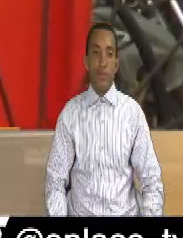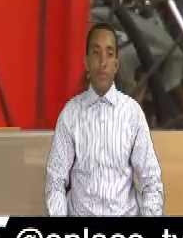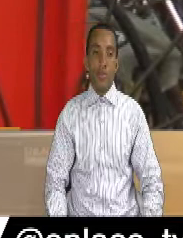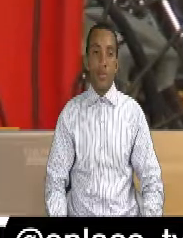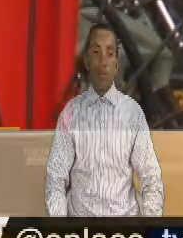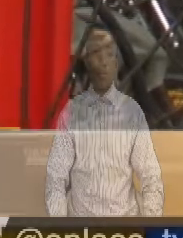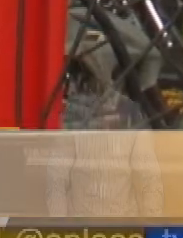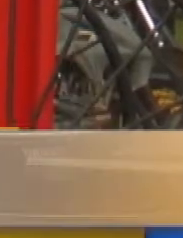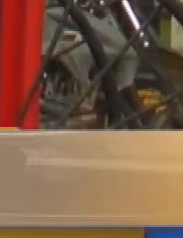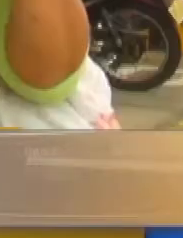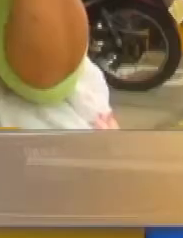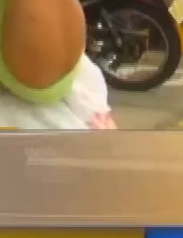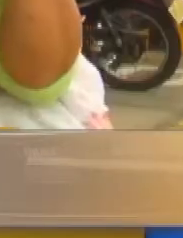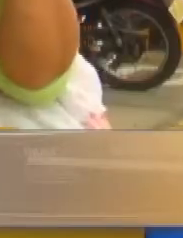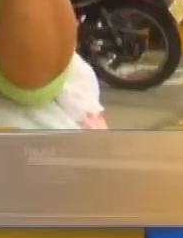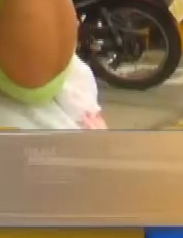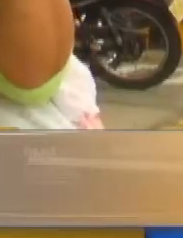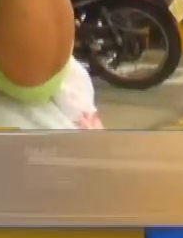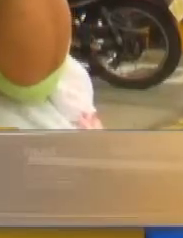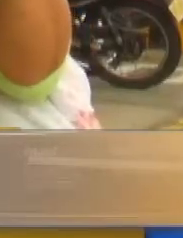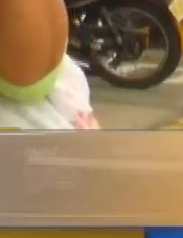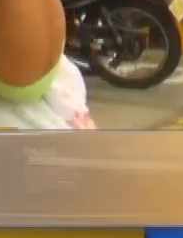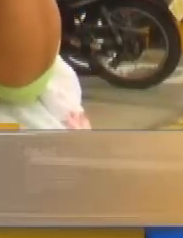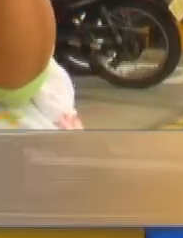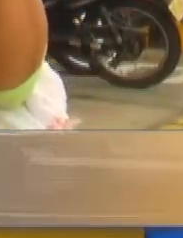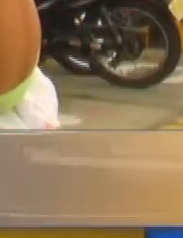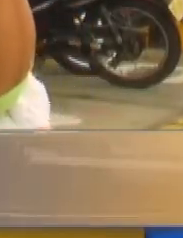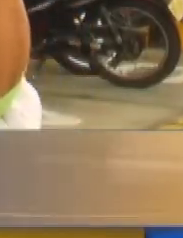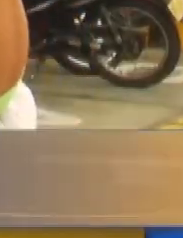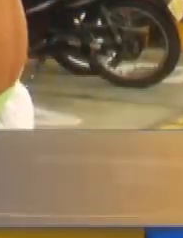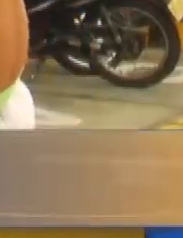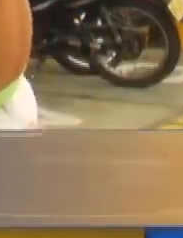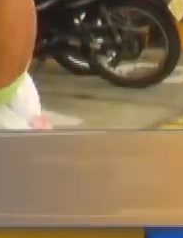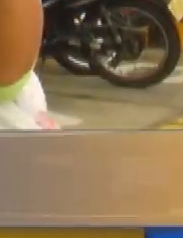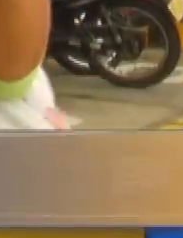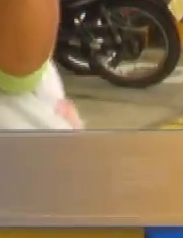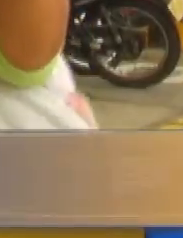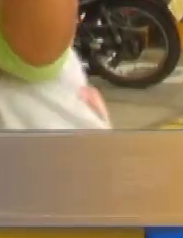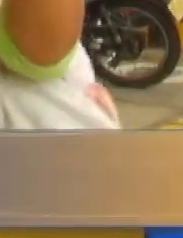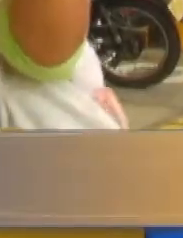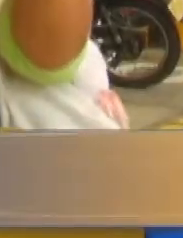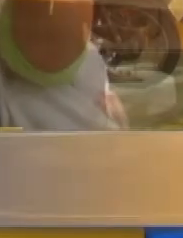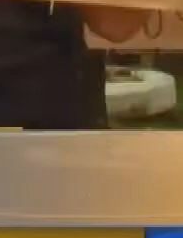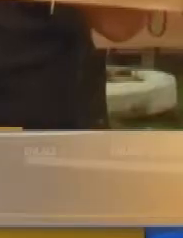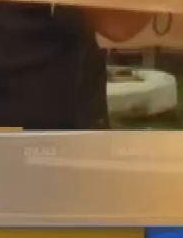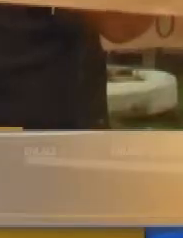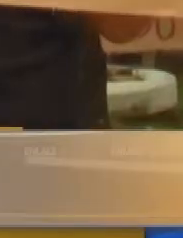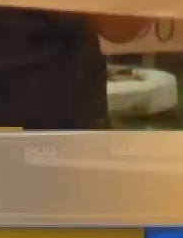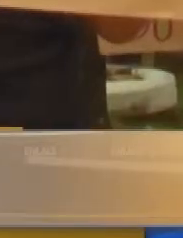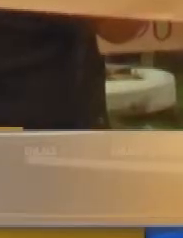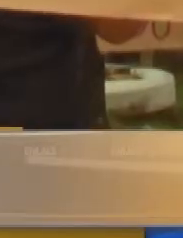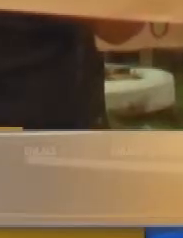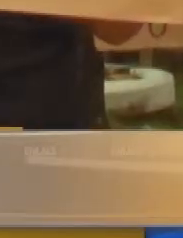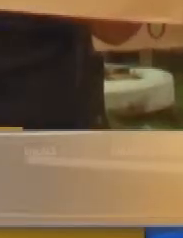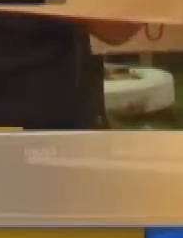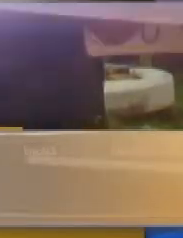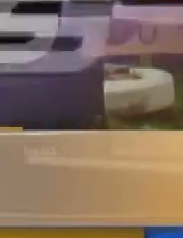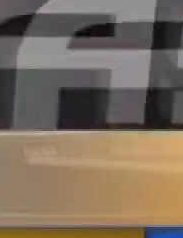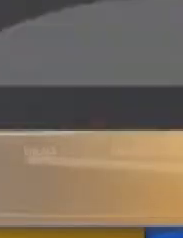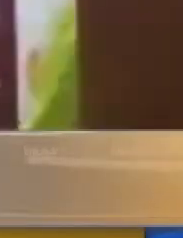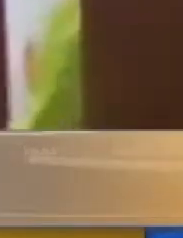Plantón frente a las instalaciones del cuerpo de bomberos voluntarios de Barranca Bermeja adelantan familiares de miembros de esta institución que reclaman el pago de sus salarios